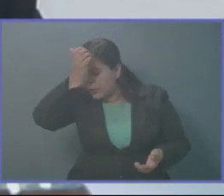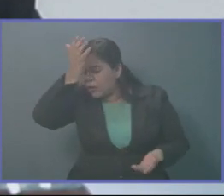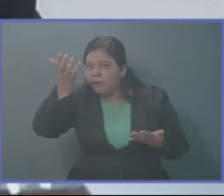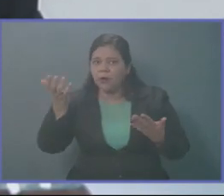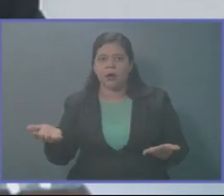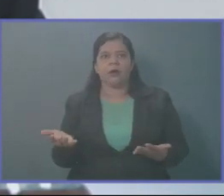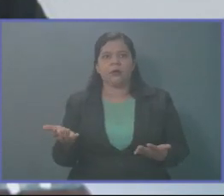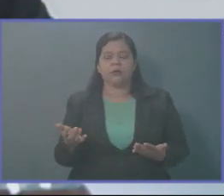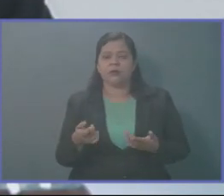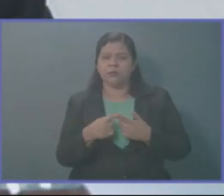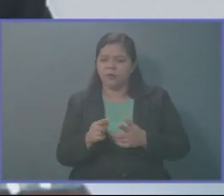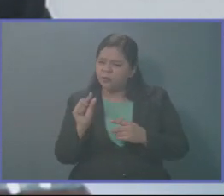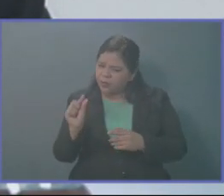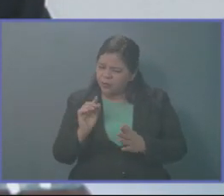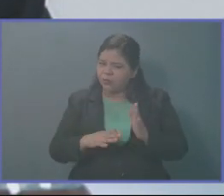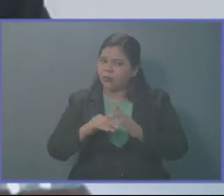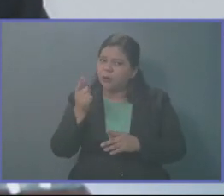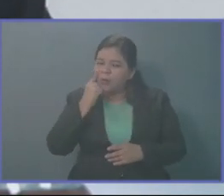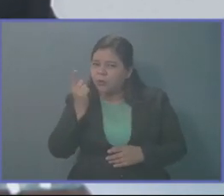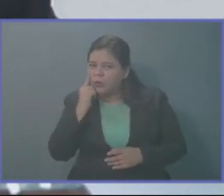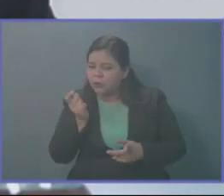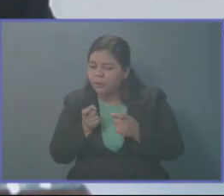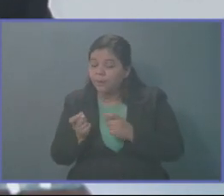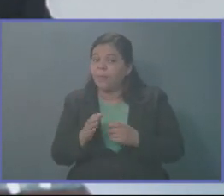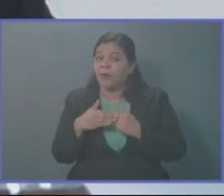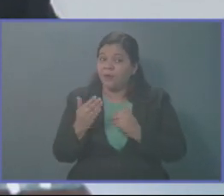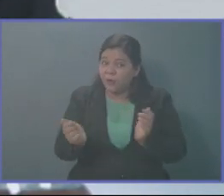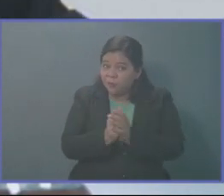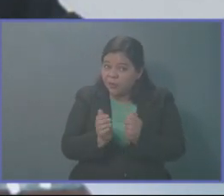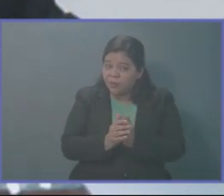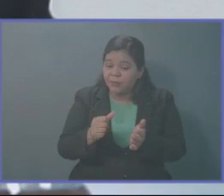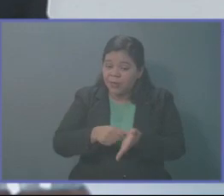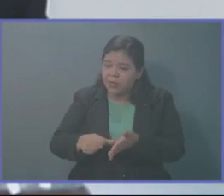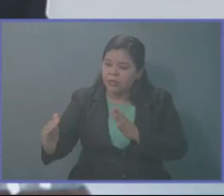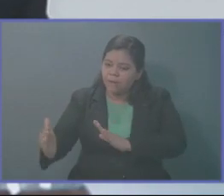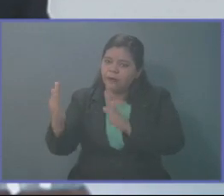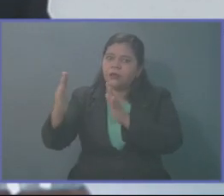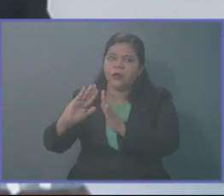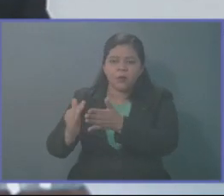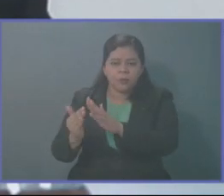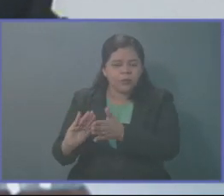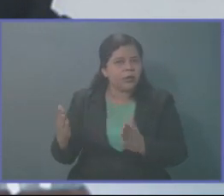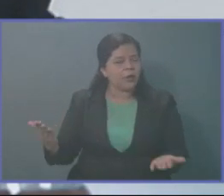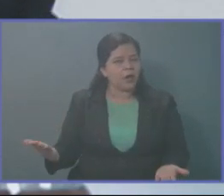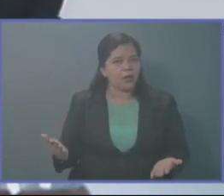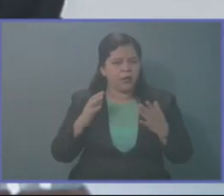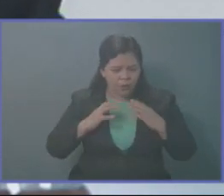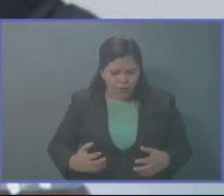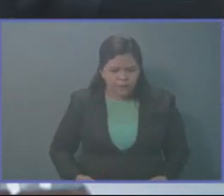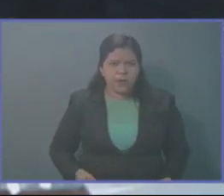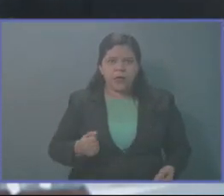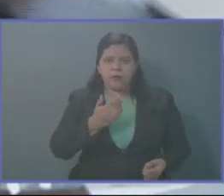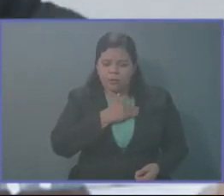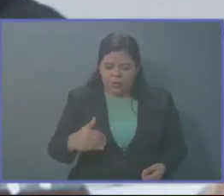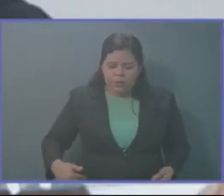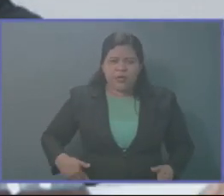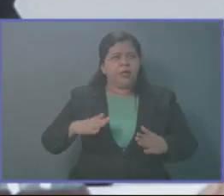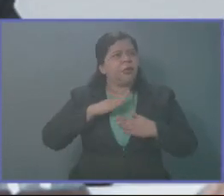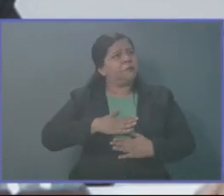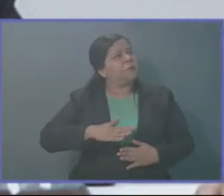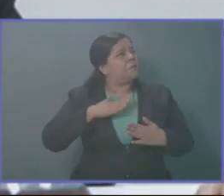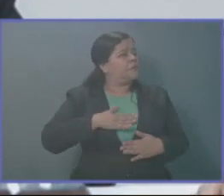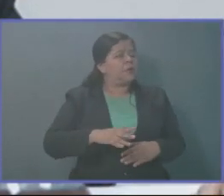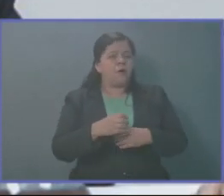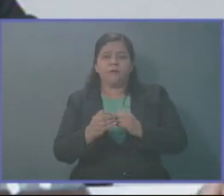tener un poquito de tacto para manejar esto, porque allá el problema de que los alcaldes están enfrente de las comunidades. El presidente está tranquilo en su